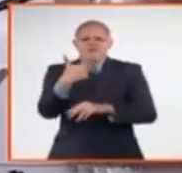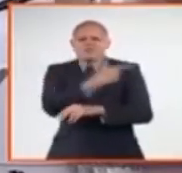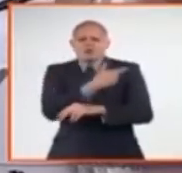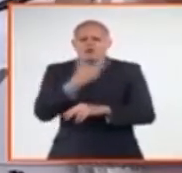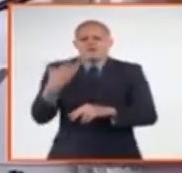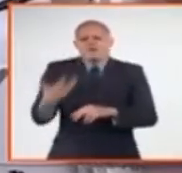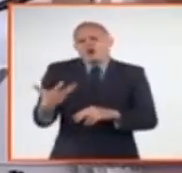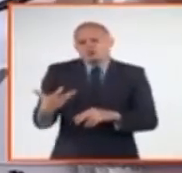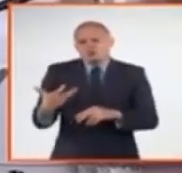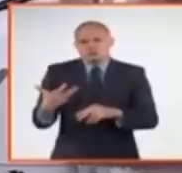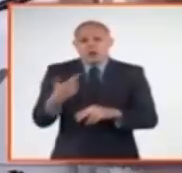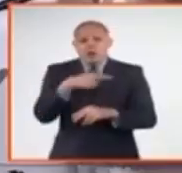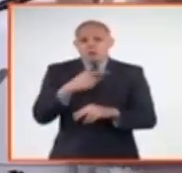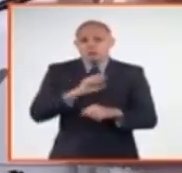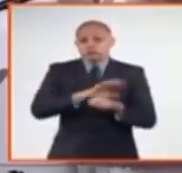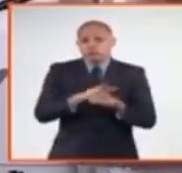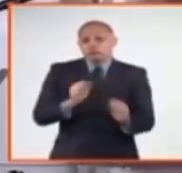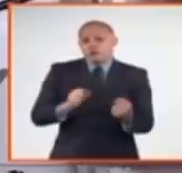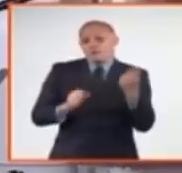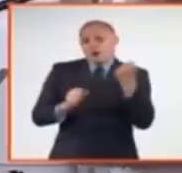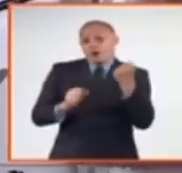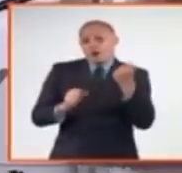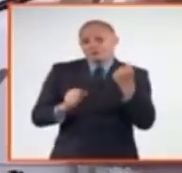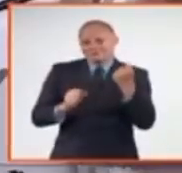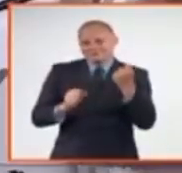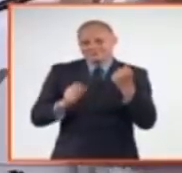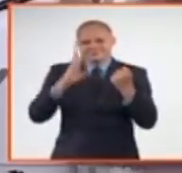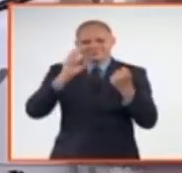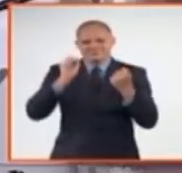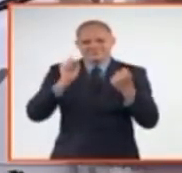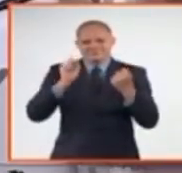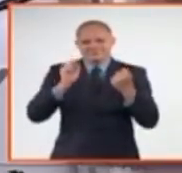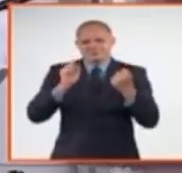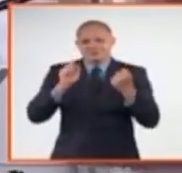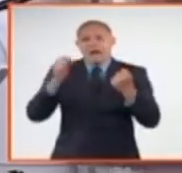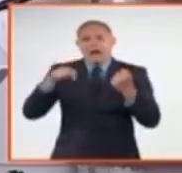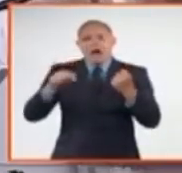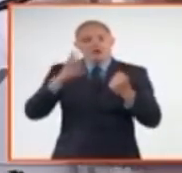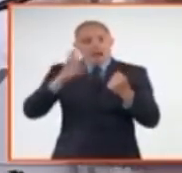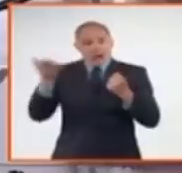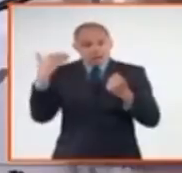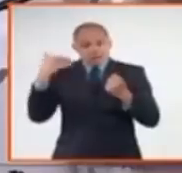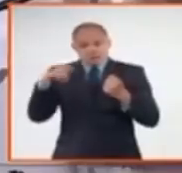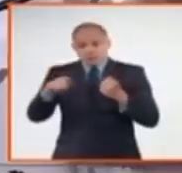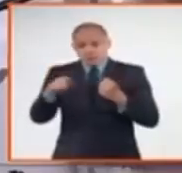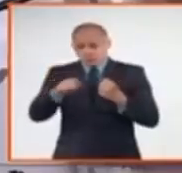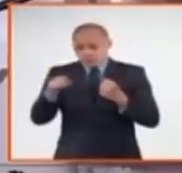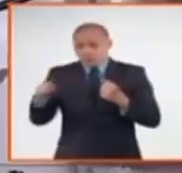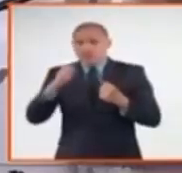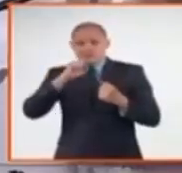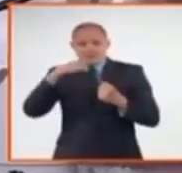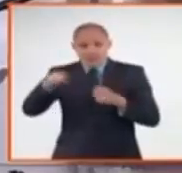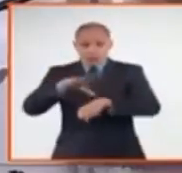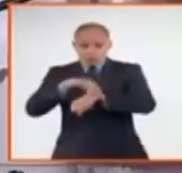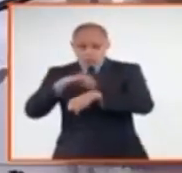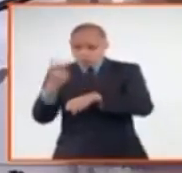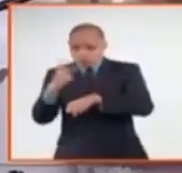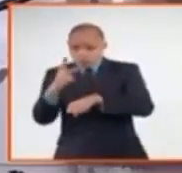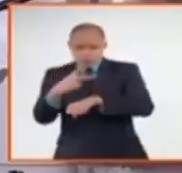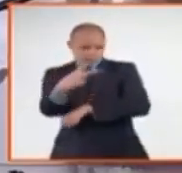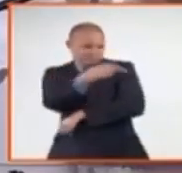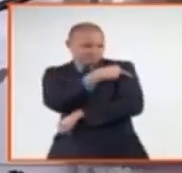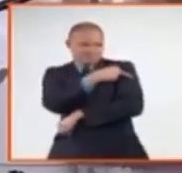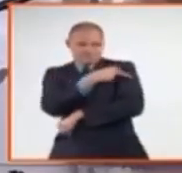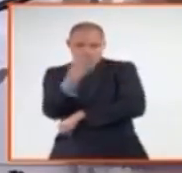en los estudios clínicos que se hicieron con las vacunas en el mundo y las hicimos nosotros también son estudios clínicos